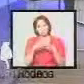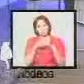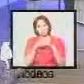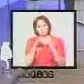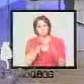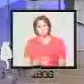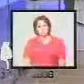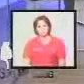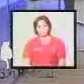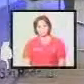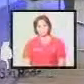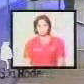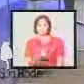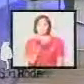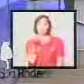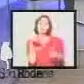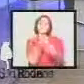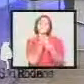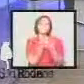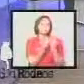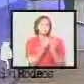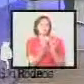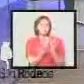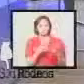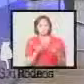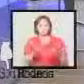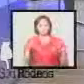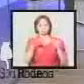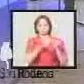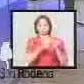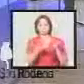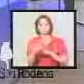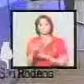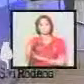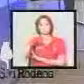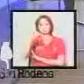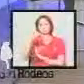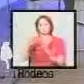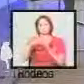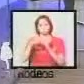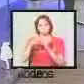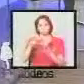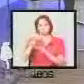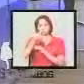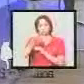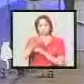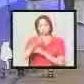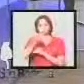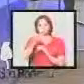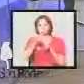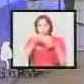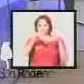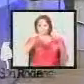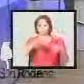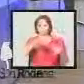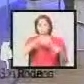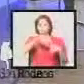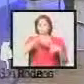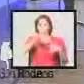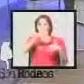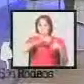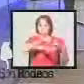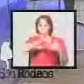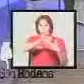estos. ¿Y en qué más se va a invertir ese dinero? Bueno, en total son aproximadamente 9,000 millones de colones que se destinan a esto, ¿verdad? Una parte se va a